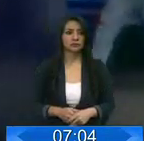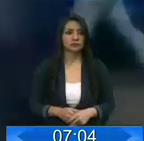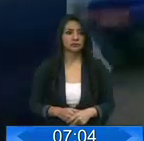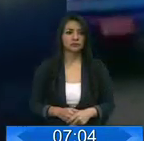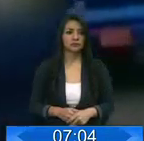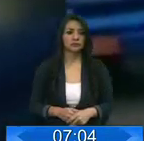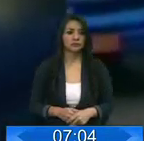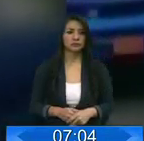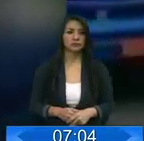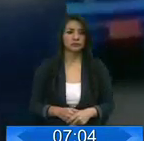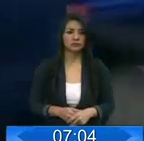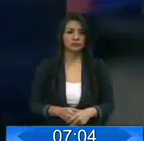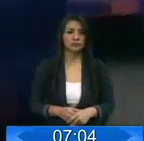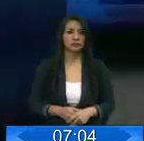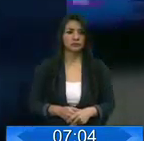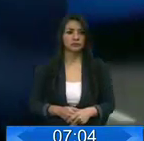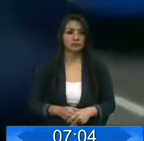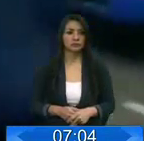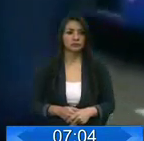Informó Edison Saavedra.